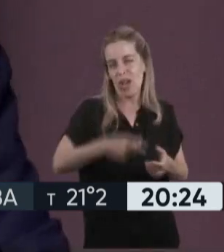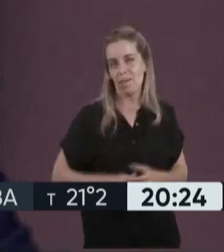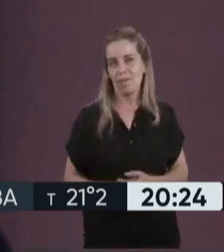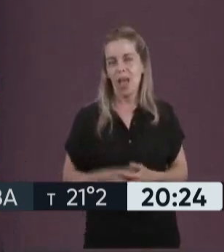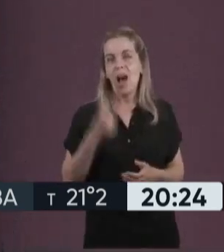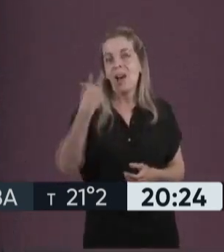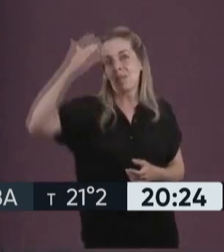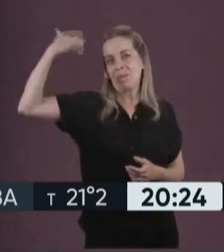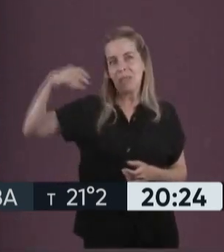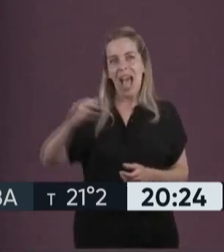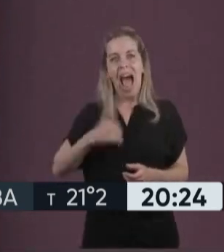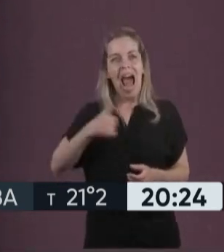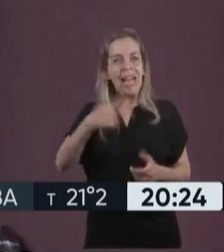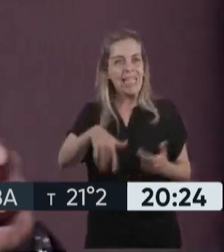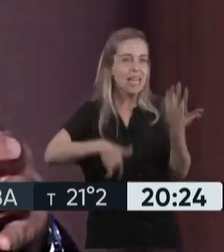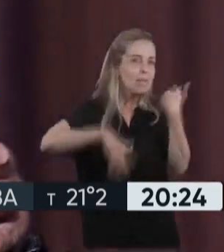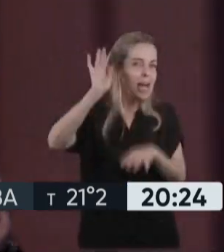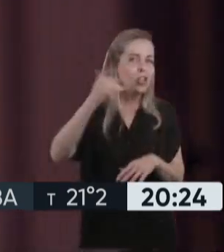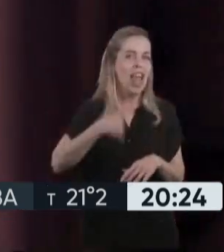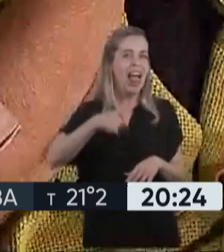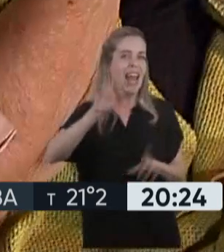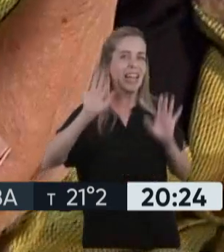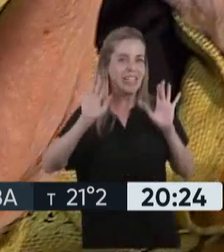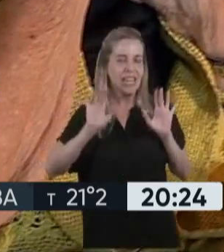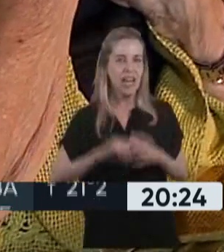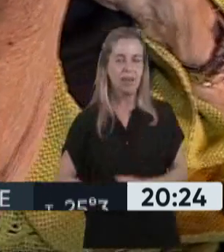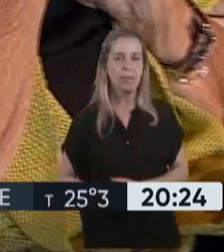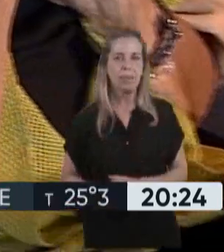Cuando la Argentina, mucha gran parte de la Argentina,